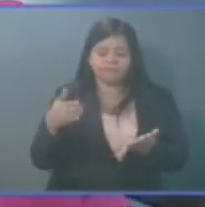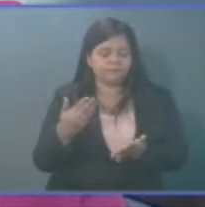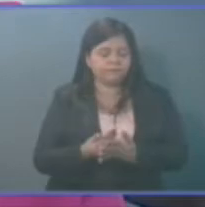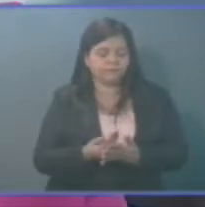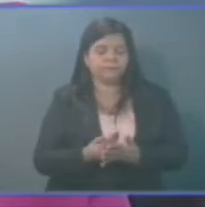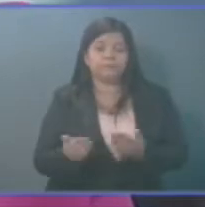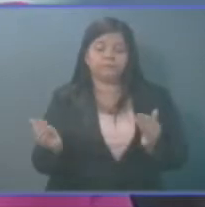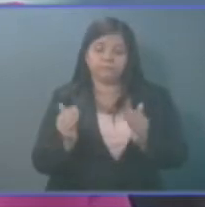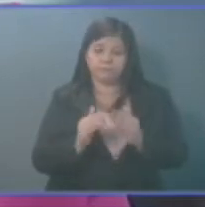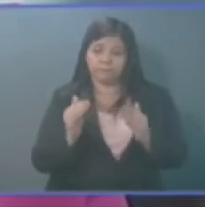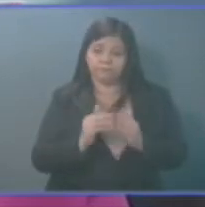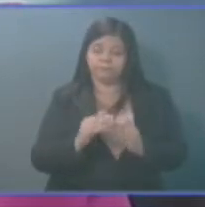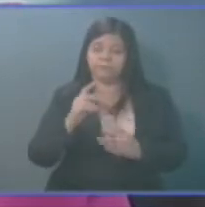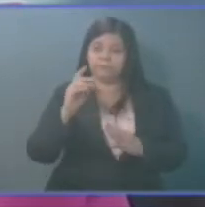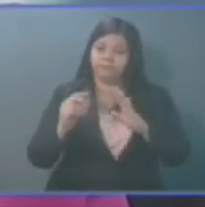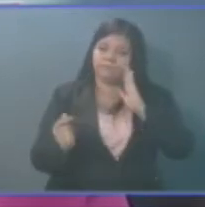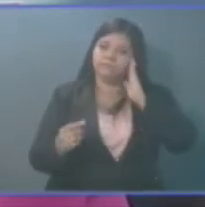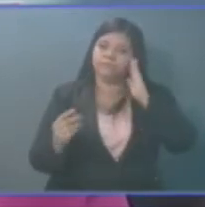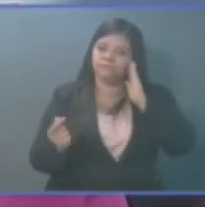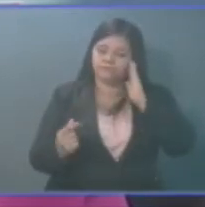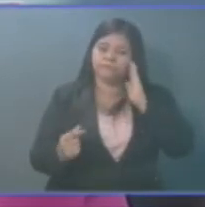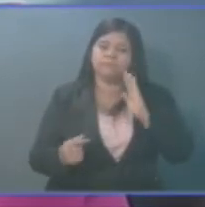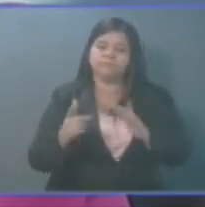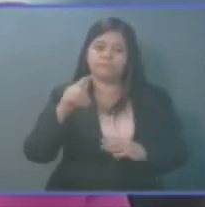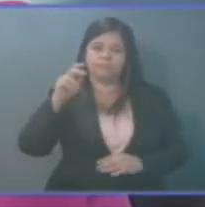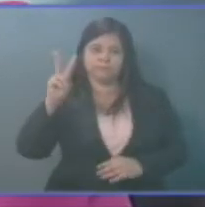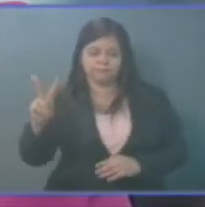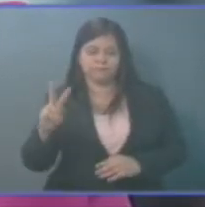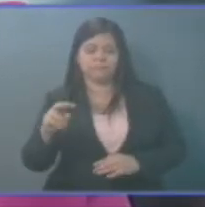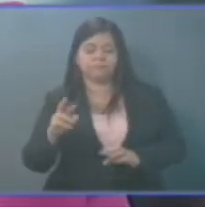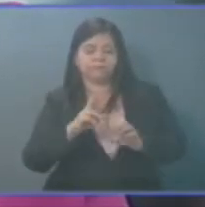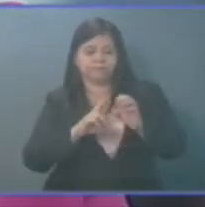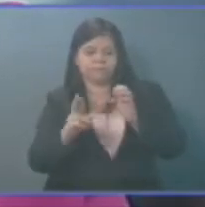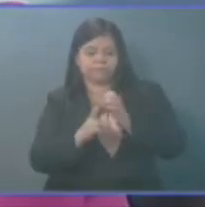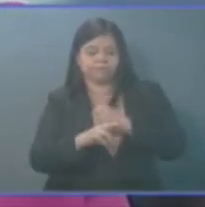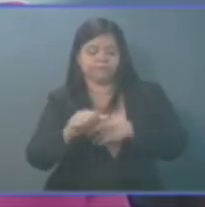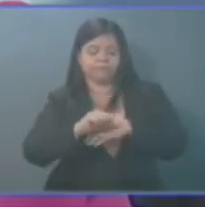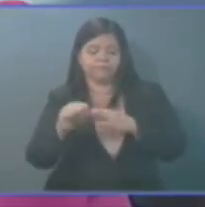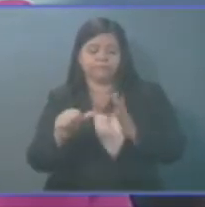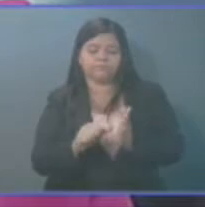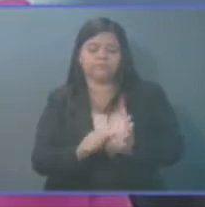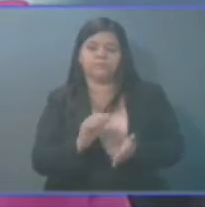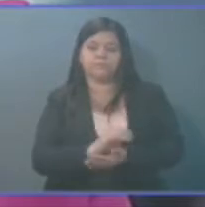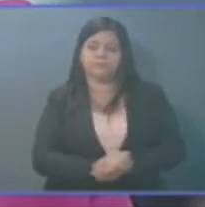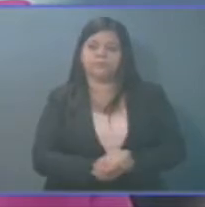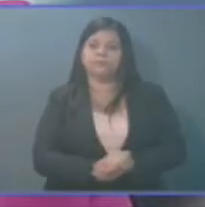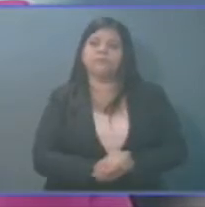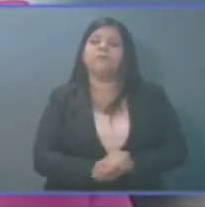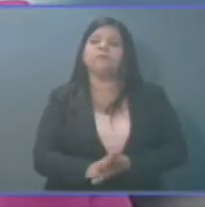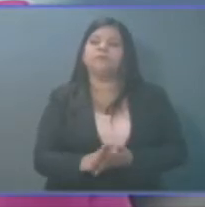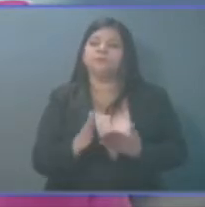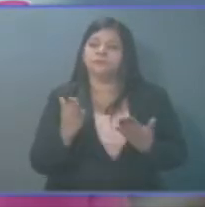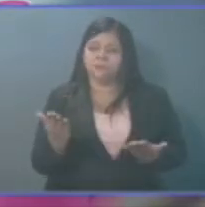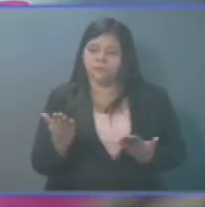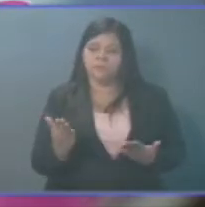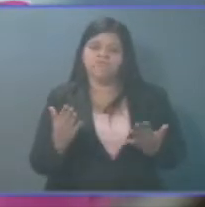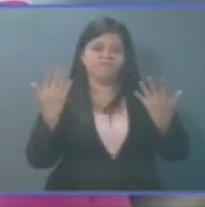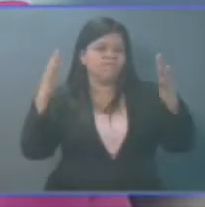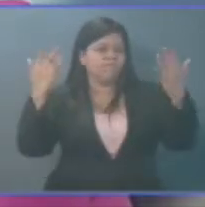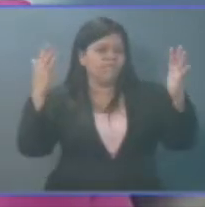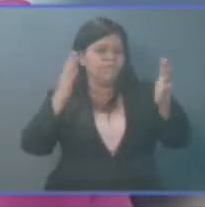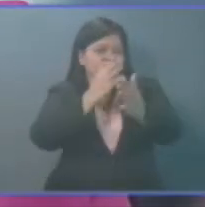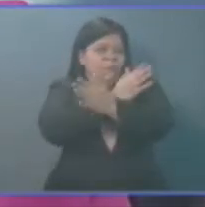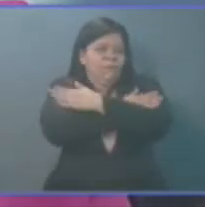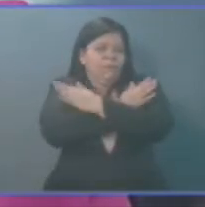en los canales de radio, televisión y redes sociales de esta Asamblea, en